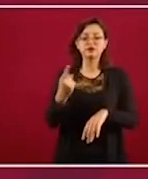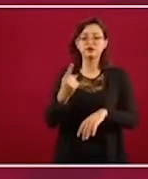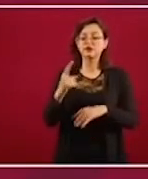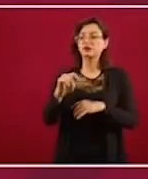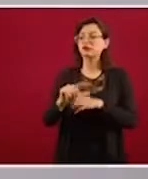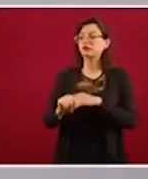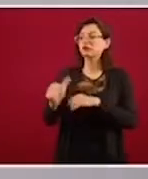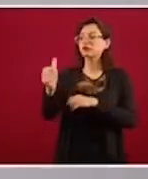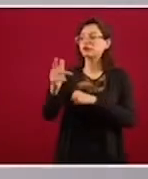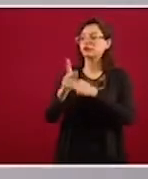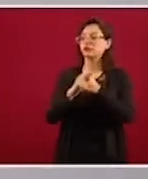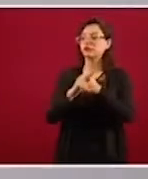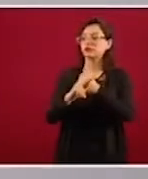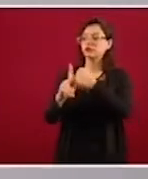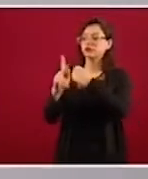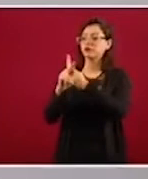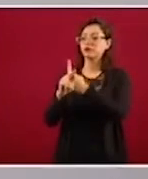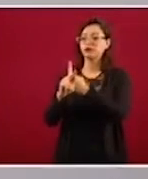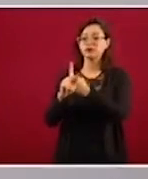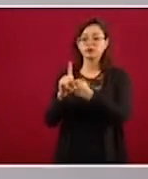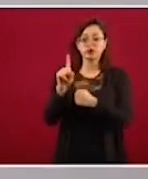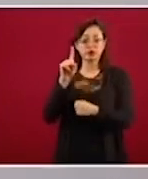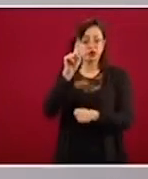países donde